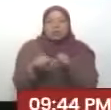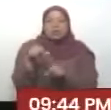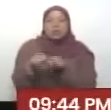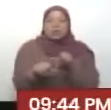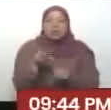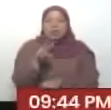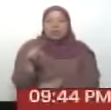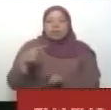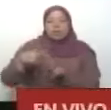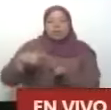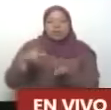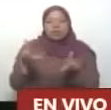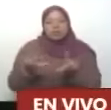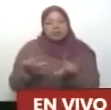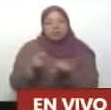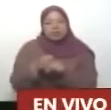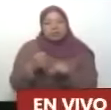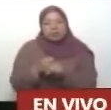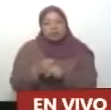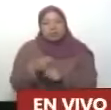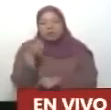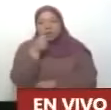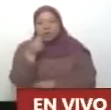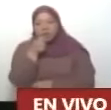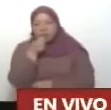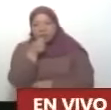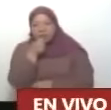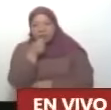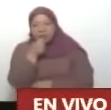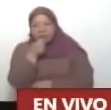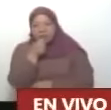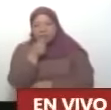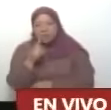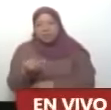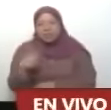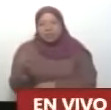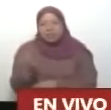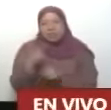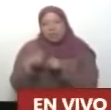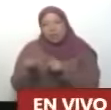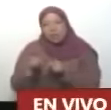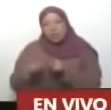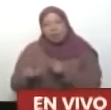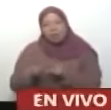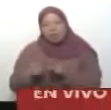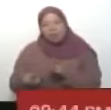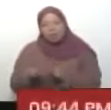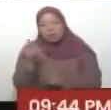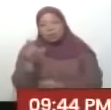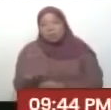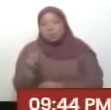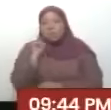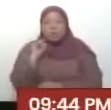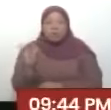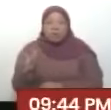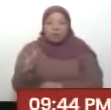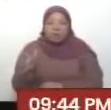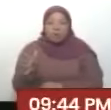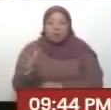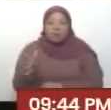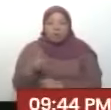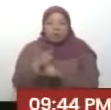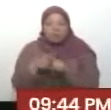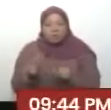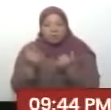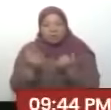XXI de la televisión venezolana, después de Gilberto Correa, ¿ah? Y de Amador Vendellán, y de Henry Silva,